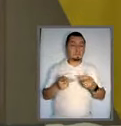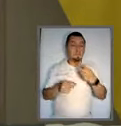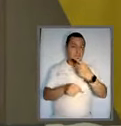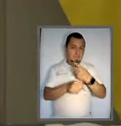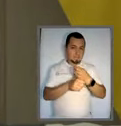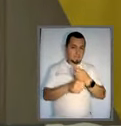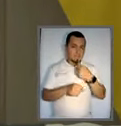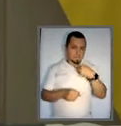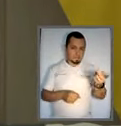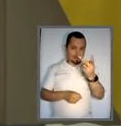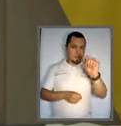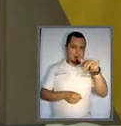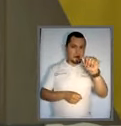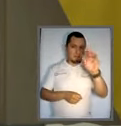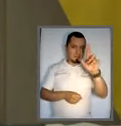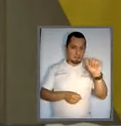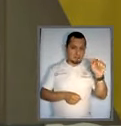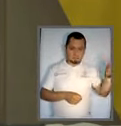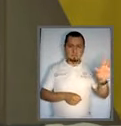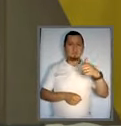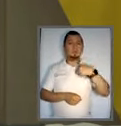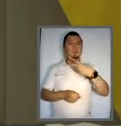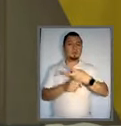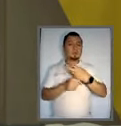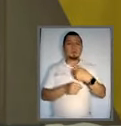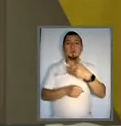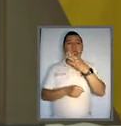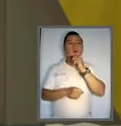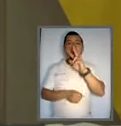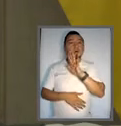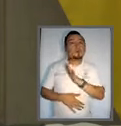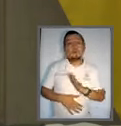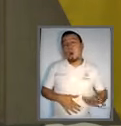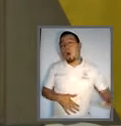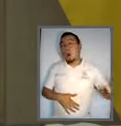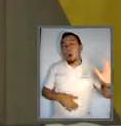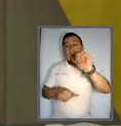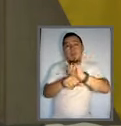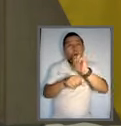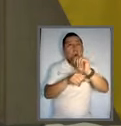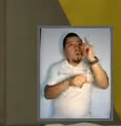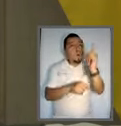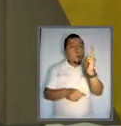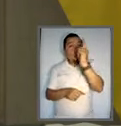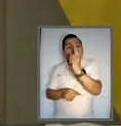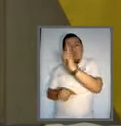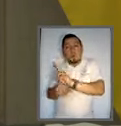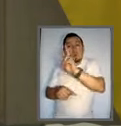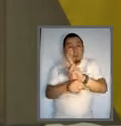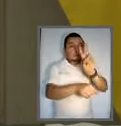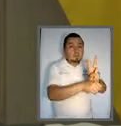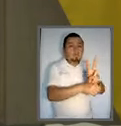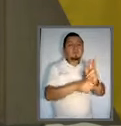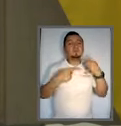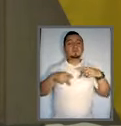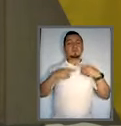primera parte de la pregunta te la contesta Bárbara. Sobre la segunda, pues nosotros no tenemos capacidad para vigilar cada unidad de transporte. Si la gente se sube sin